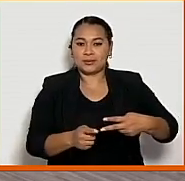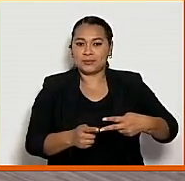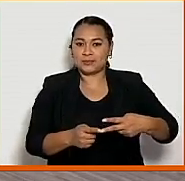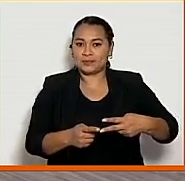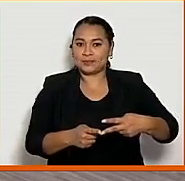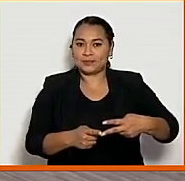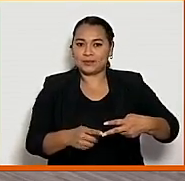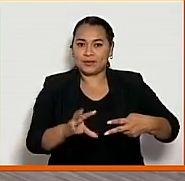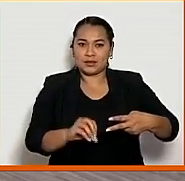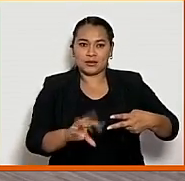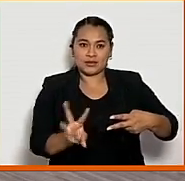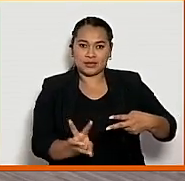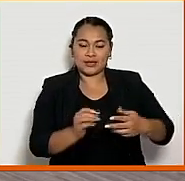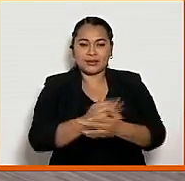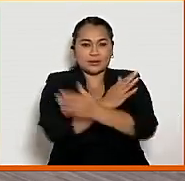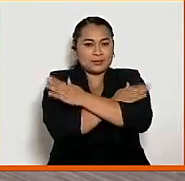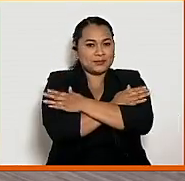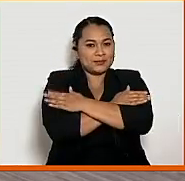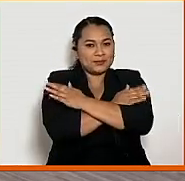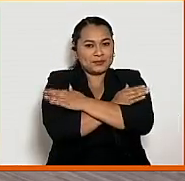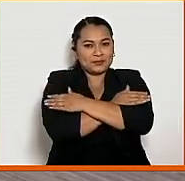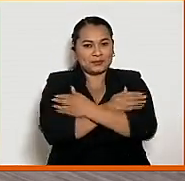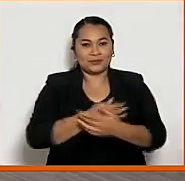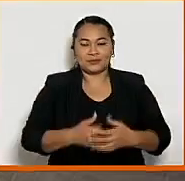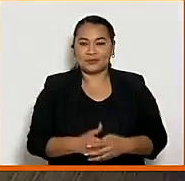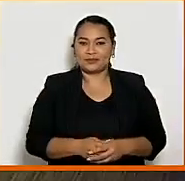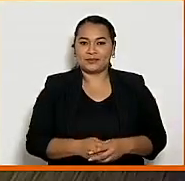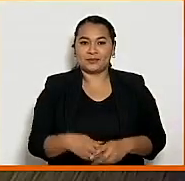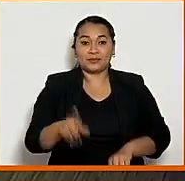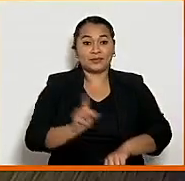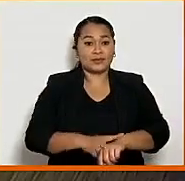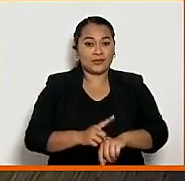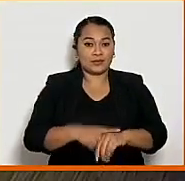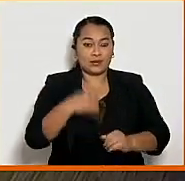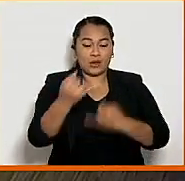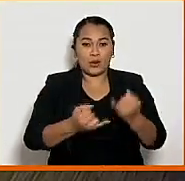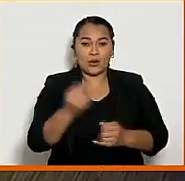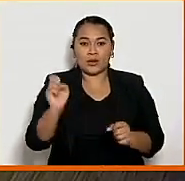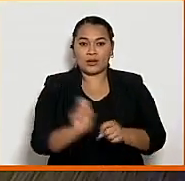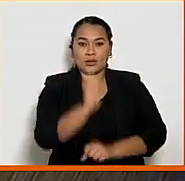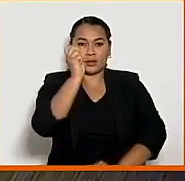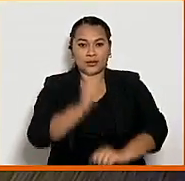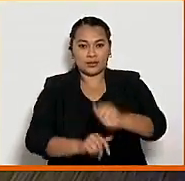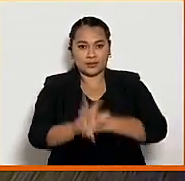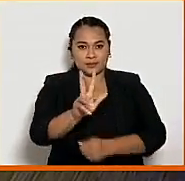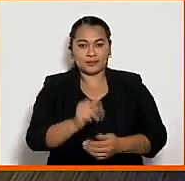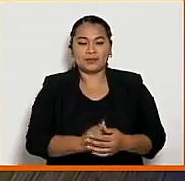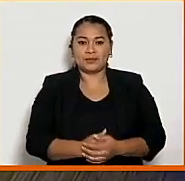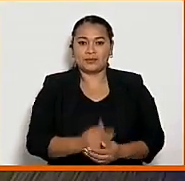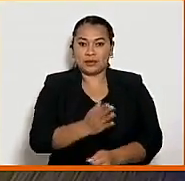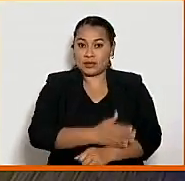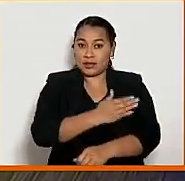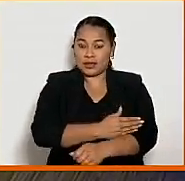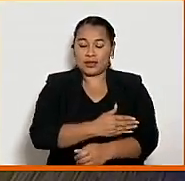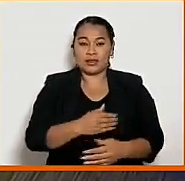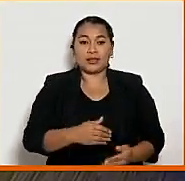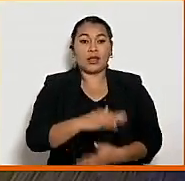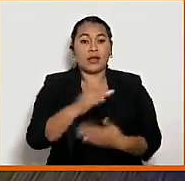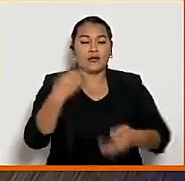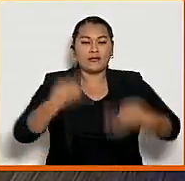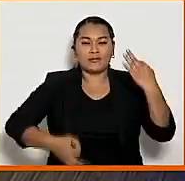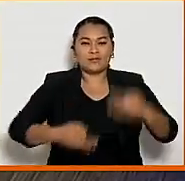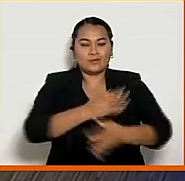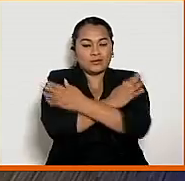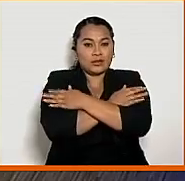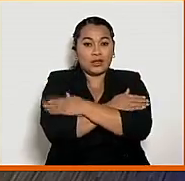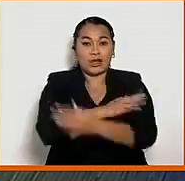2, 06. Muchas felicidades. Es momento de pegar y ganar junto a Pega 3. Pero antes, felicitamos a nuestros ganadores